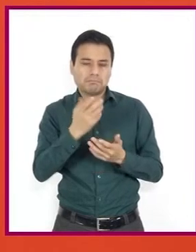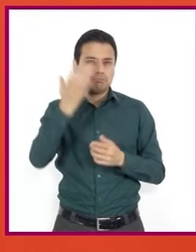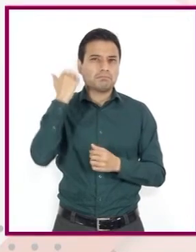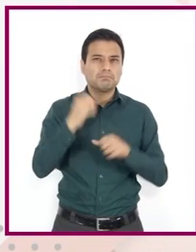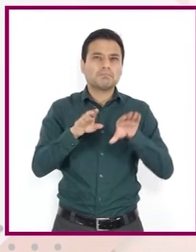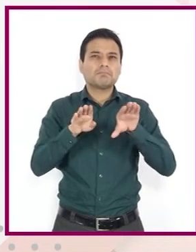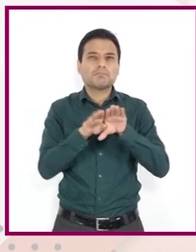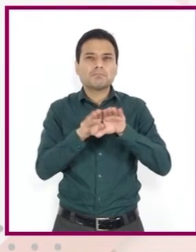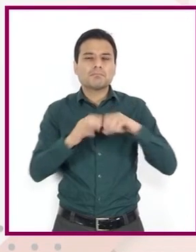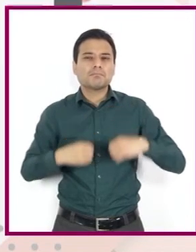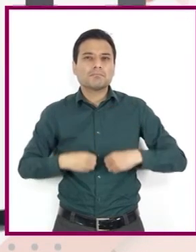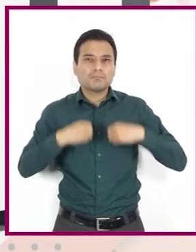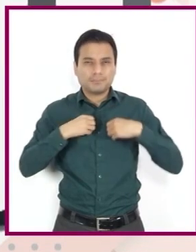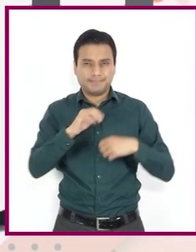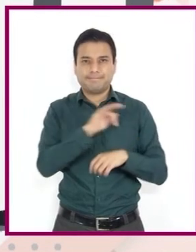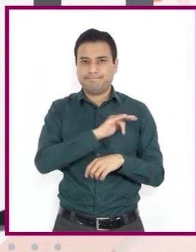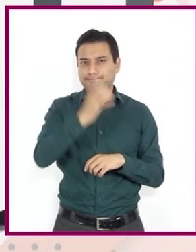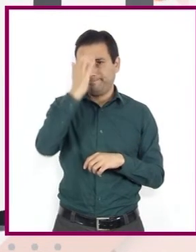entonces.